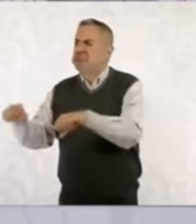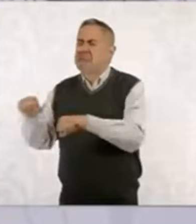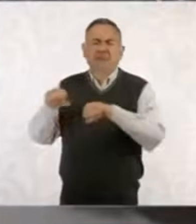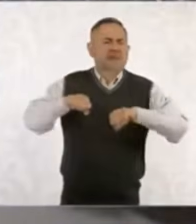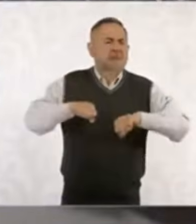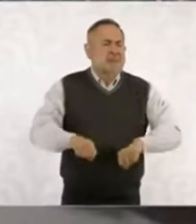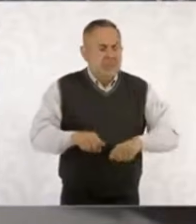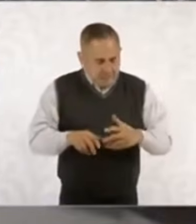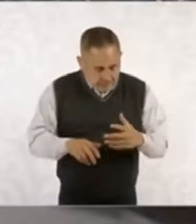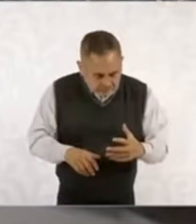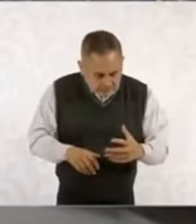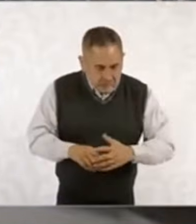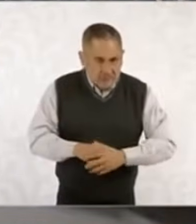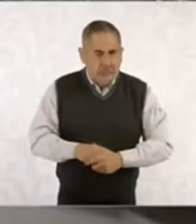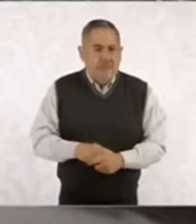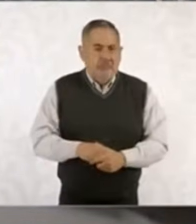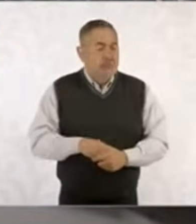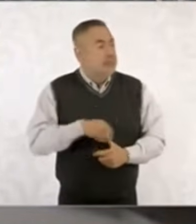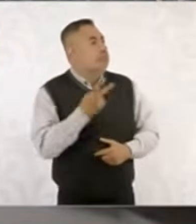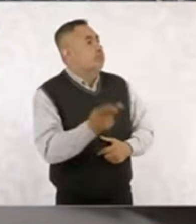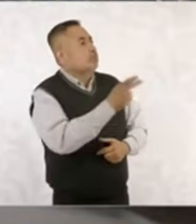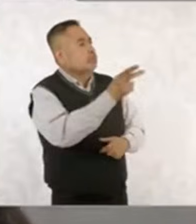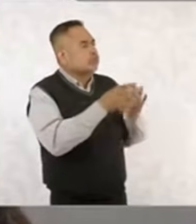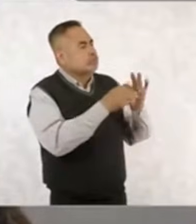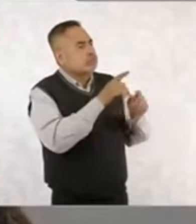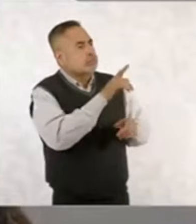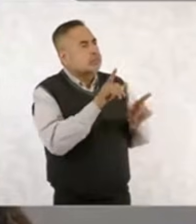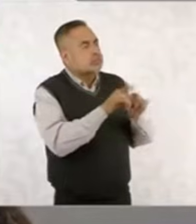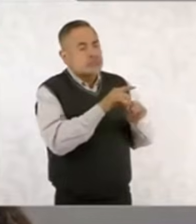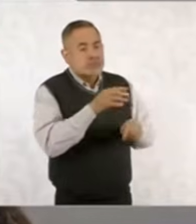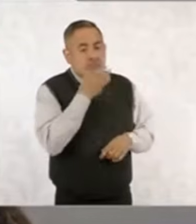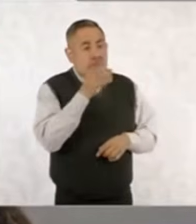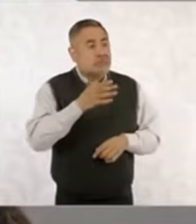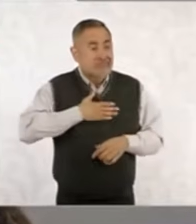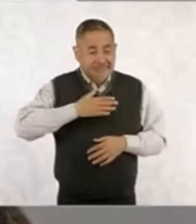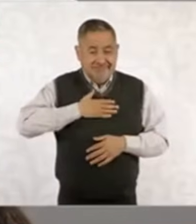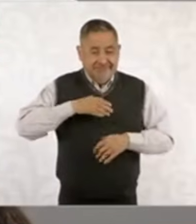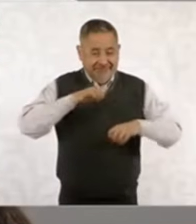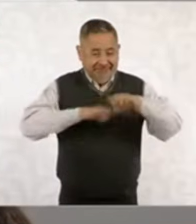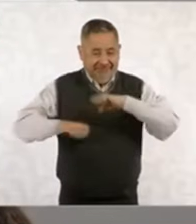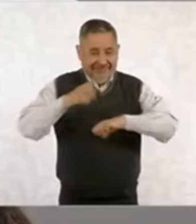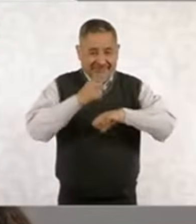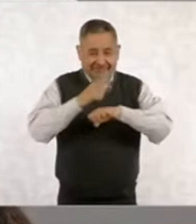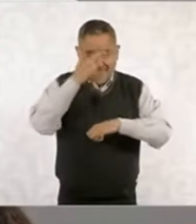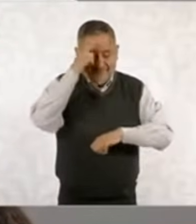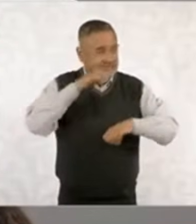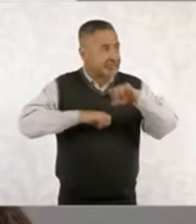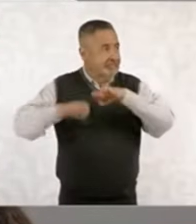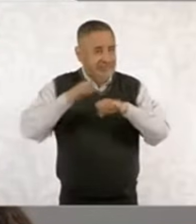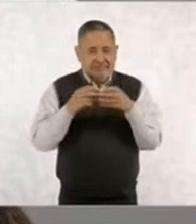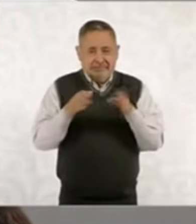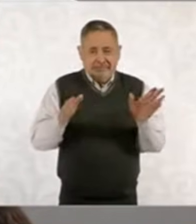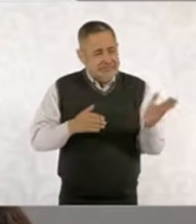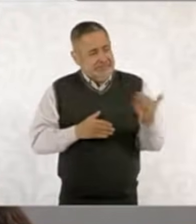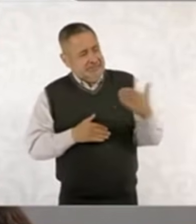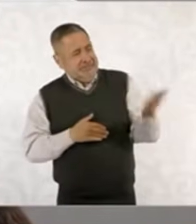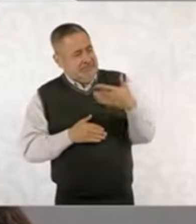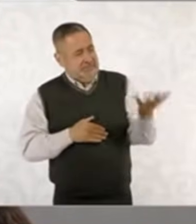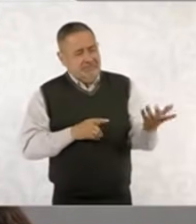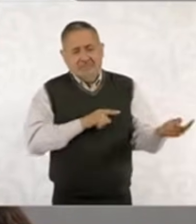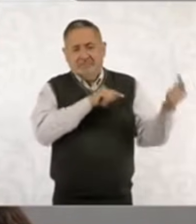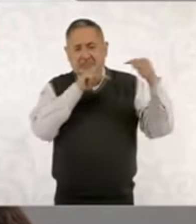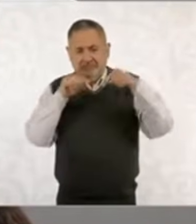De hecho, nuestra embajada, nada más como un agregado, nuestra embajada salvó muchas vidas y precisamente muchos chilenos vinieron a